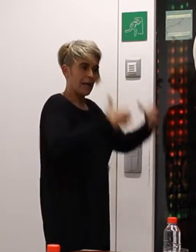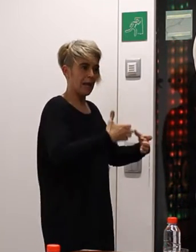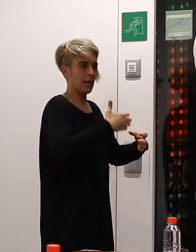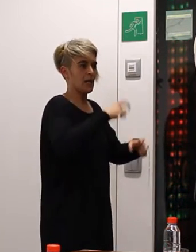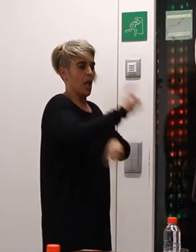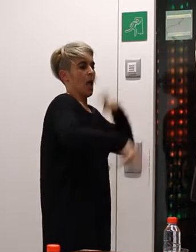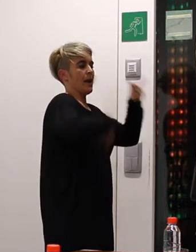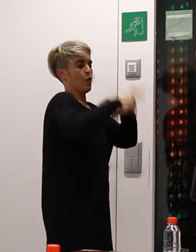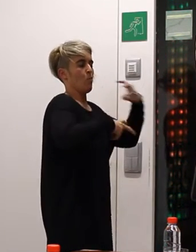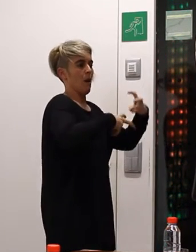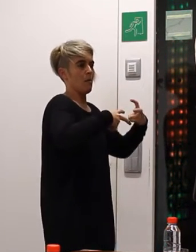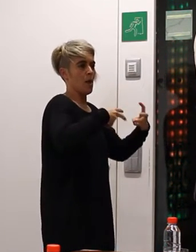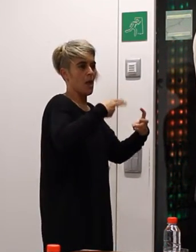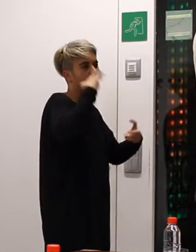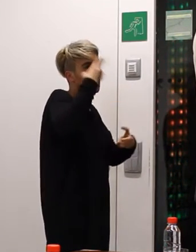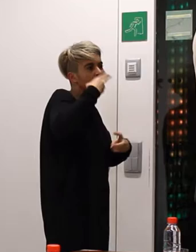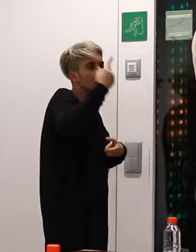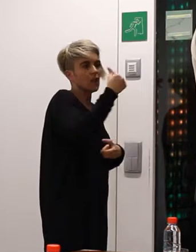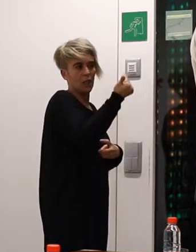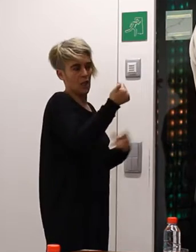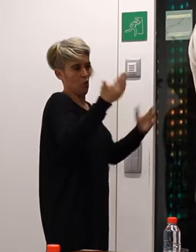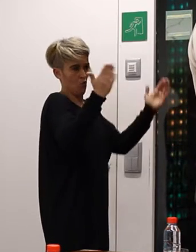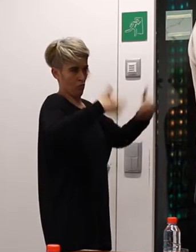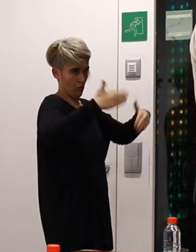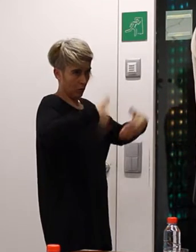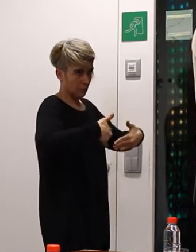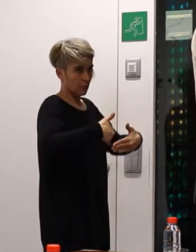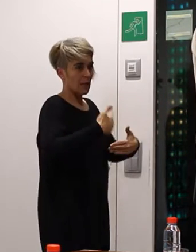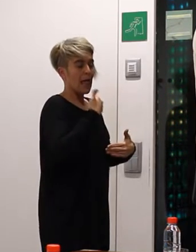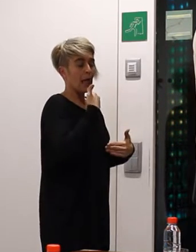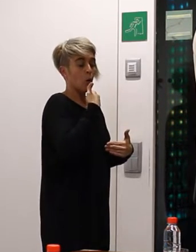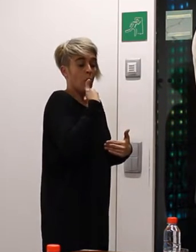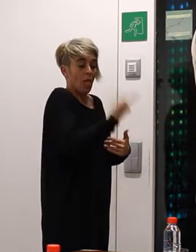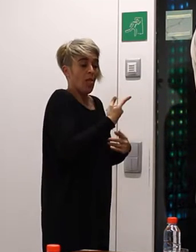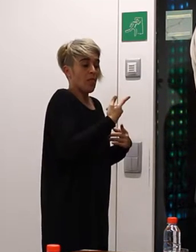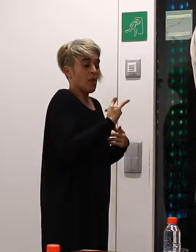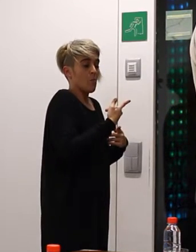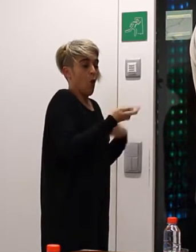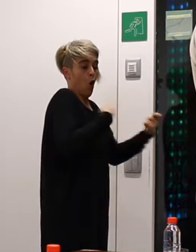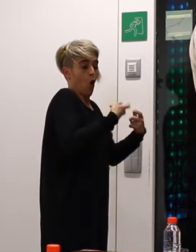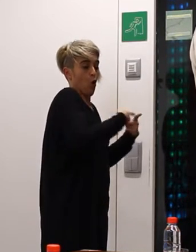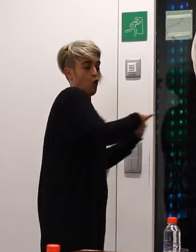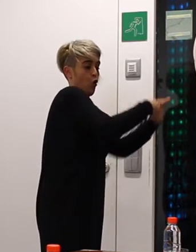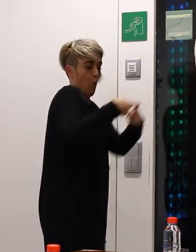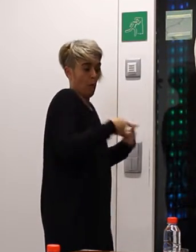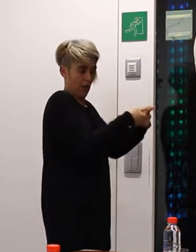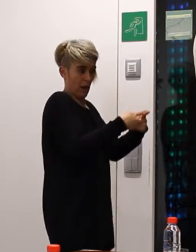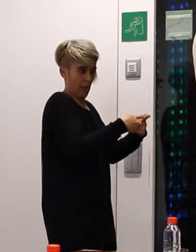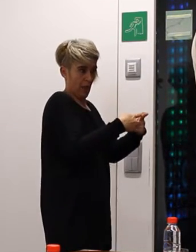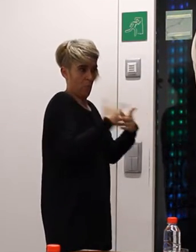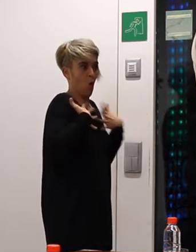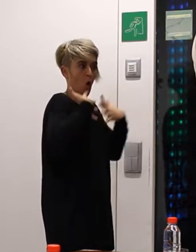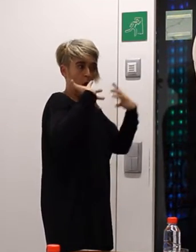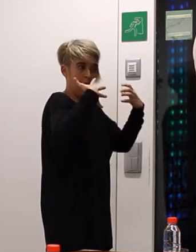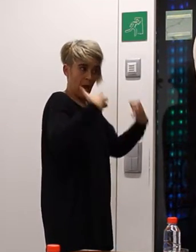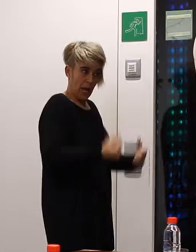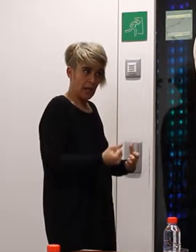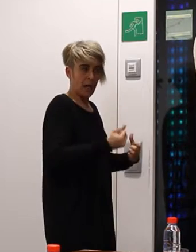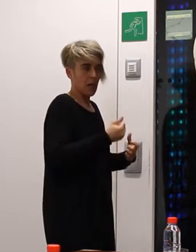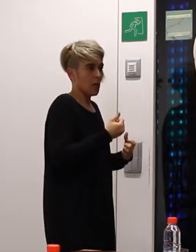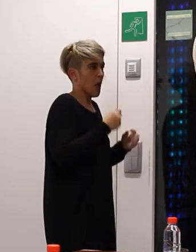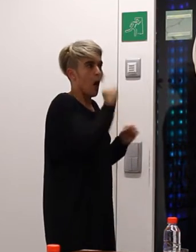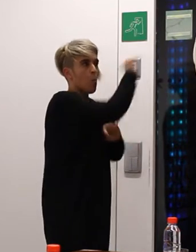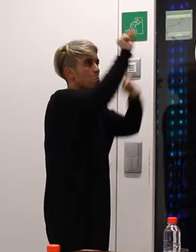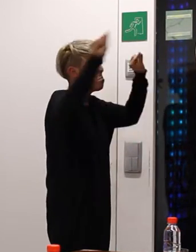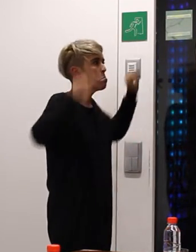lucro. Cuando decimos que comercializamos energía eléctrica, decimos que a cualquier punto de España podemos hacer la misma labor